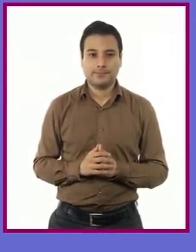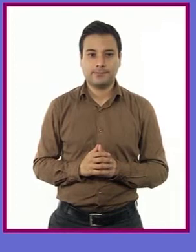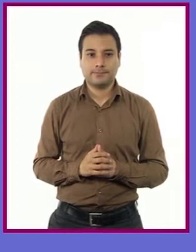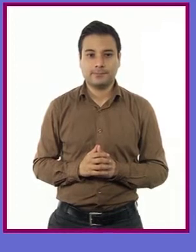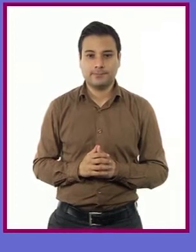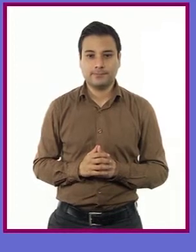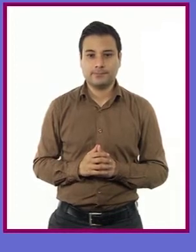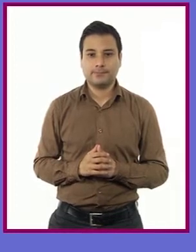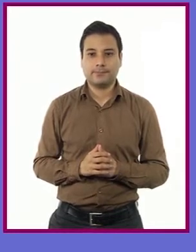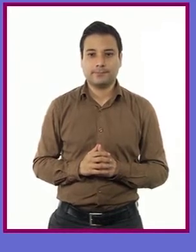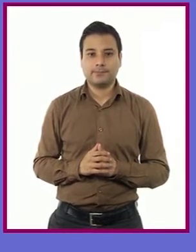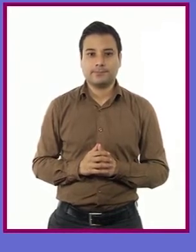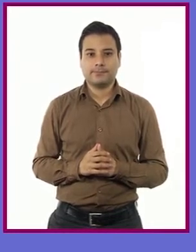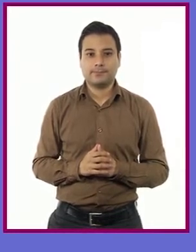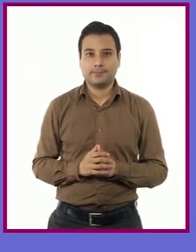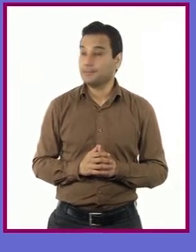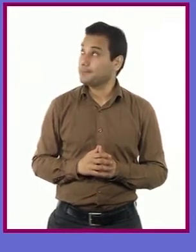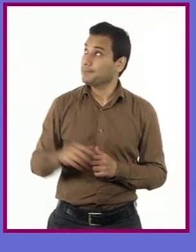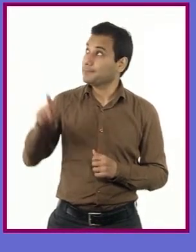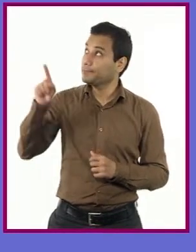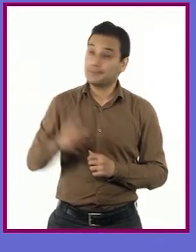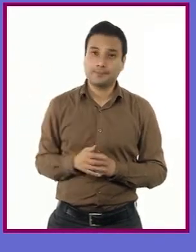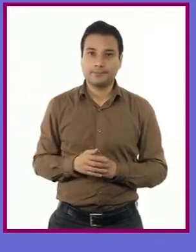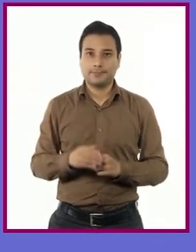Interlíneas, espacio entre un renglón y otro.